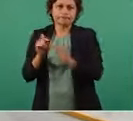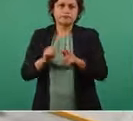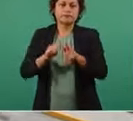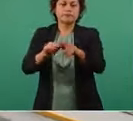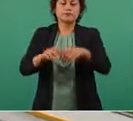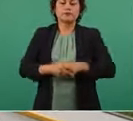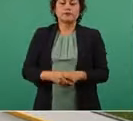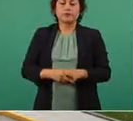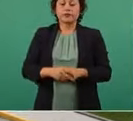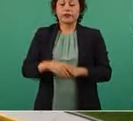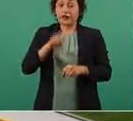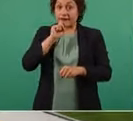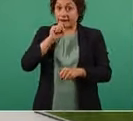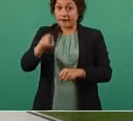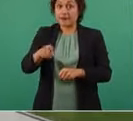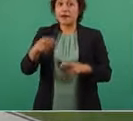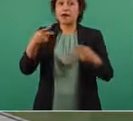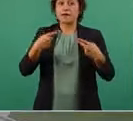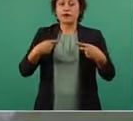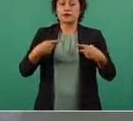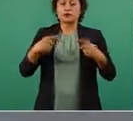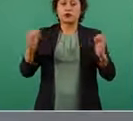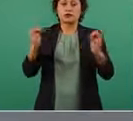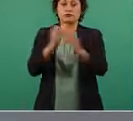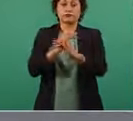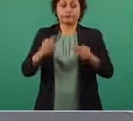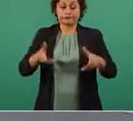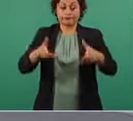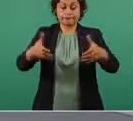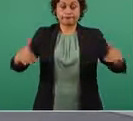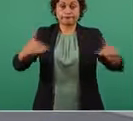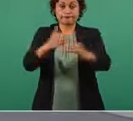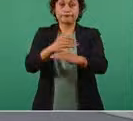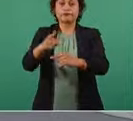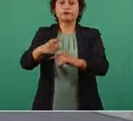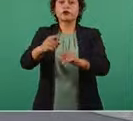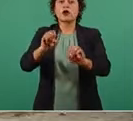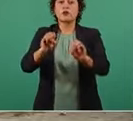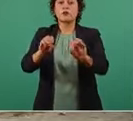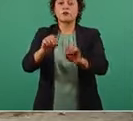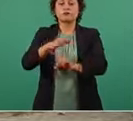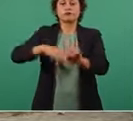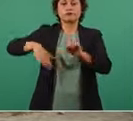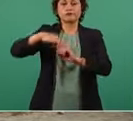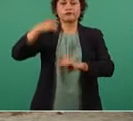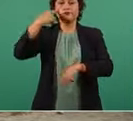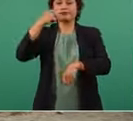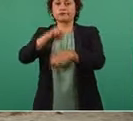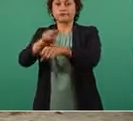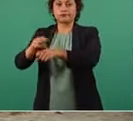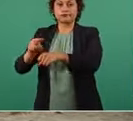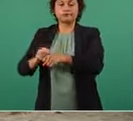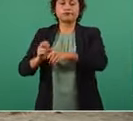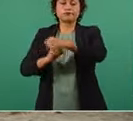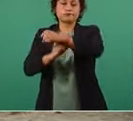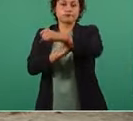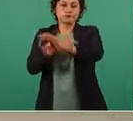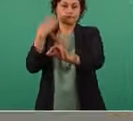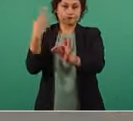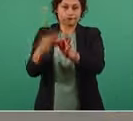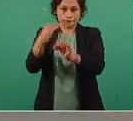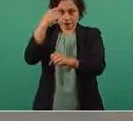caseta principal de acceso peatonal a la refinería, se trabaja en los acabados en muros de mampostería y en la colocación de cimbra para la